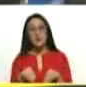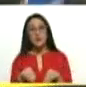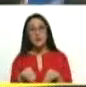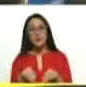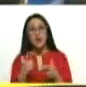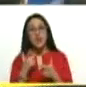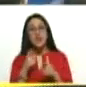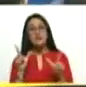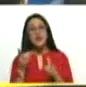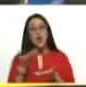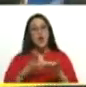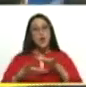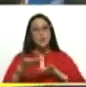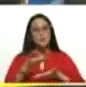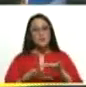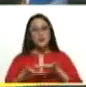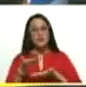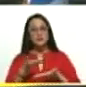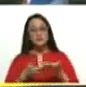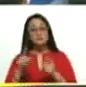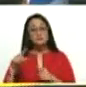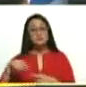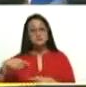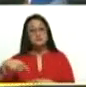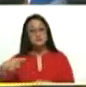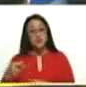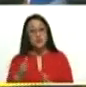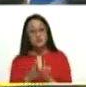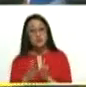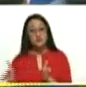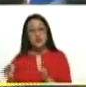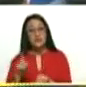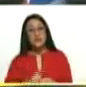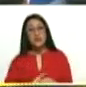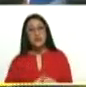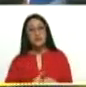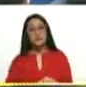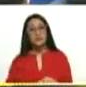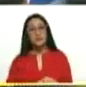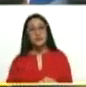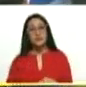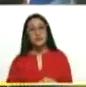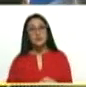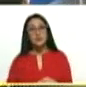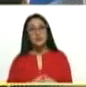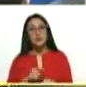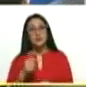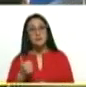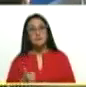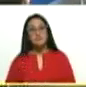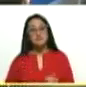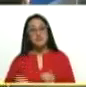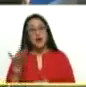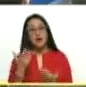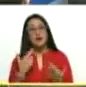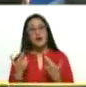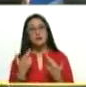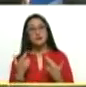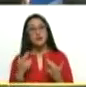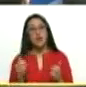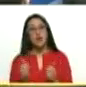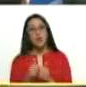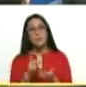libre comercio, con lo cual en el próximo periodo vamos a aumentar estas relaciones junto con